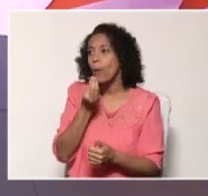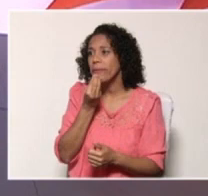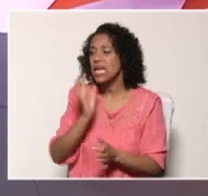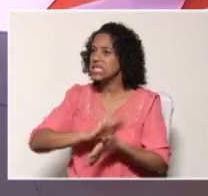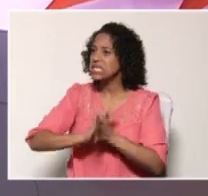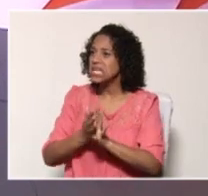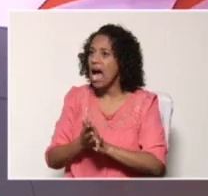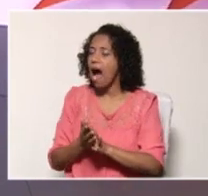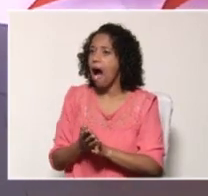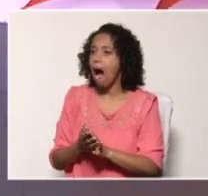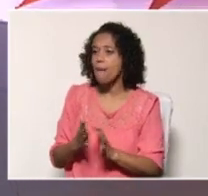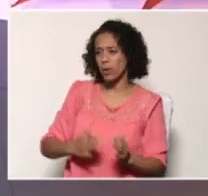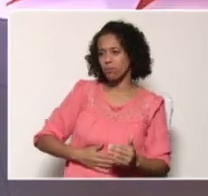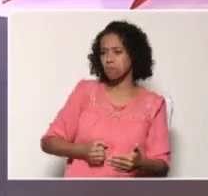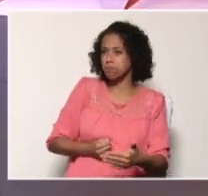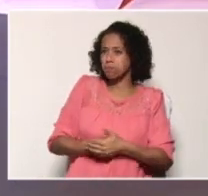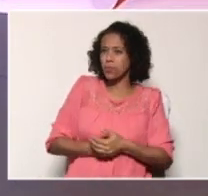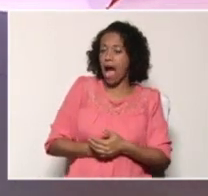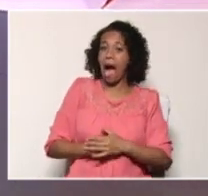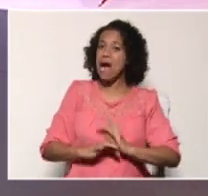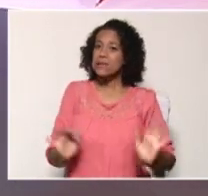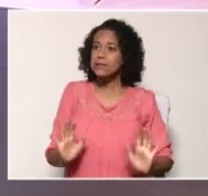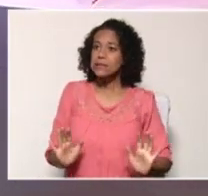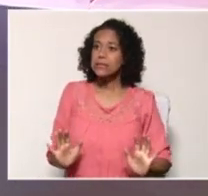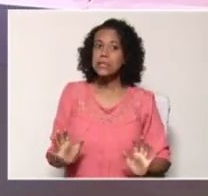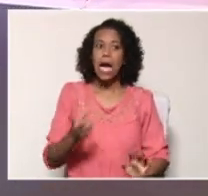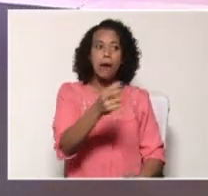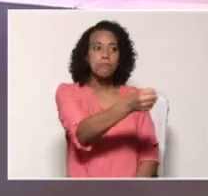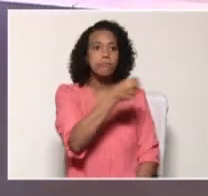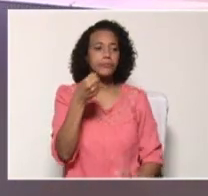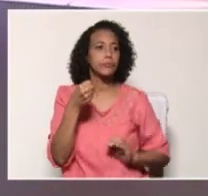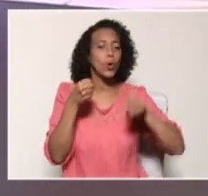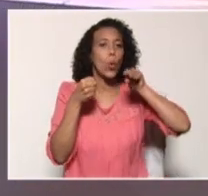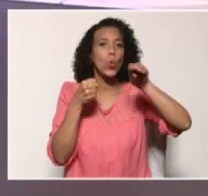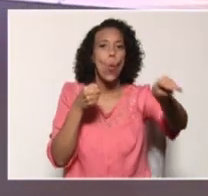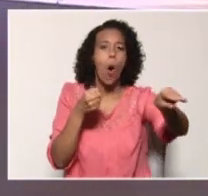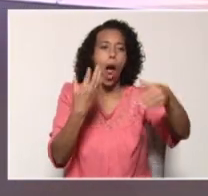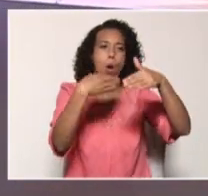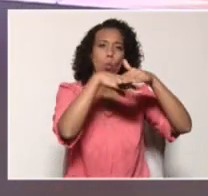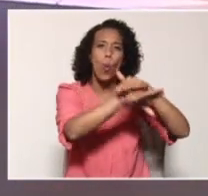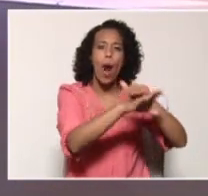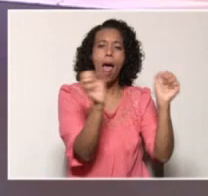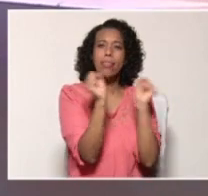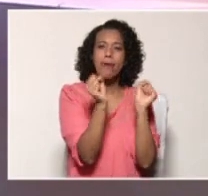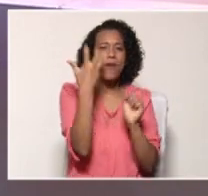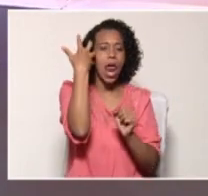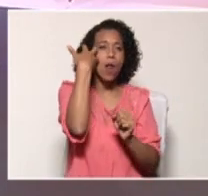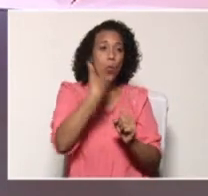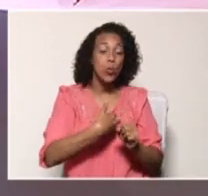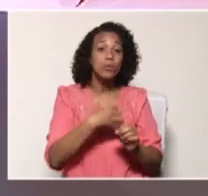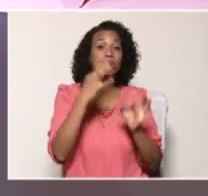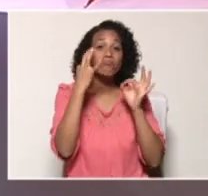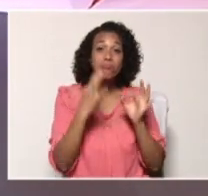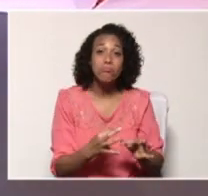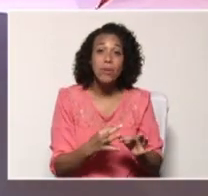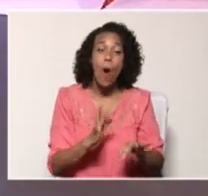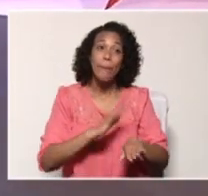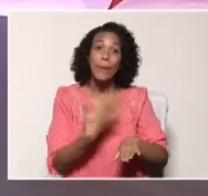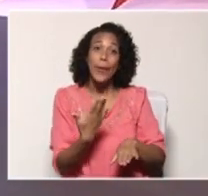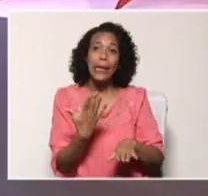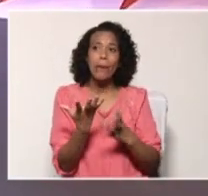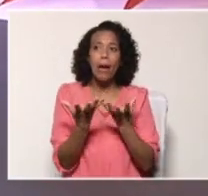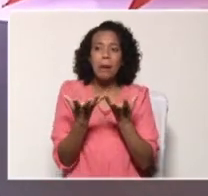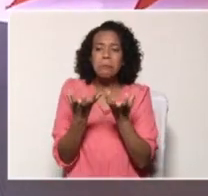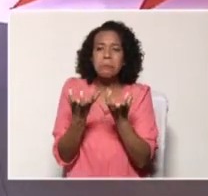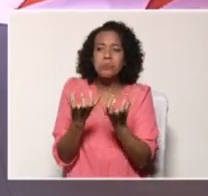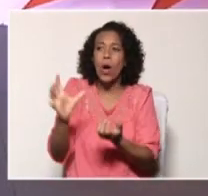refrigere, así como hacemos nosotras, que cocinamos para 2 días y entonces estos alimentos deben permanecer refrigerados porque comienzan